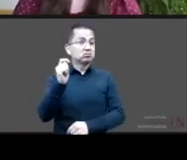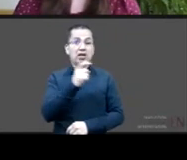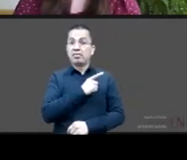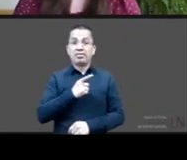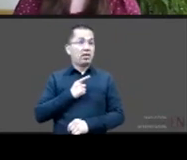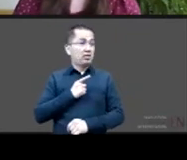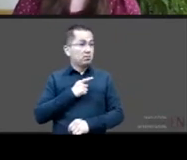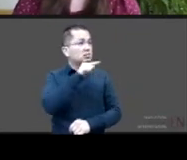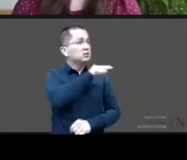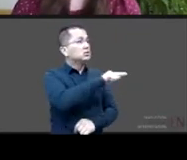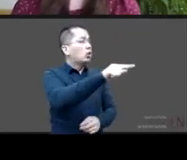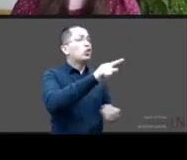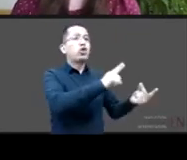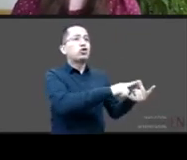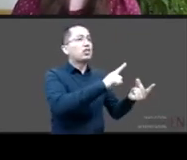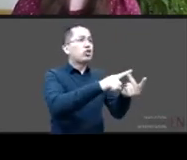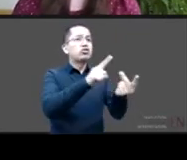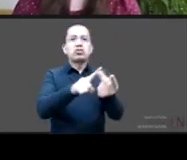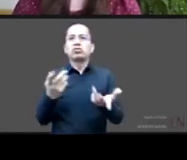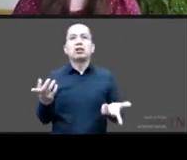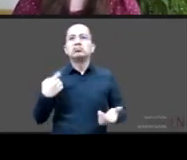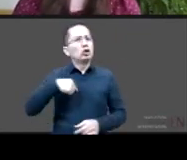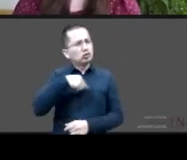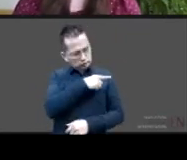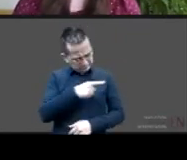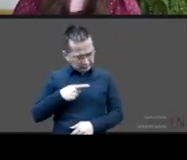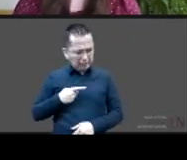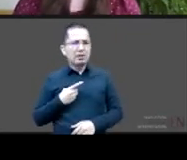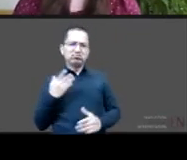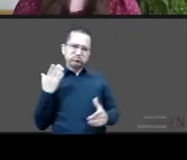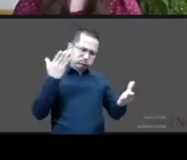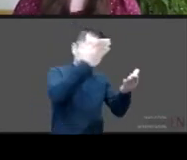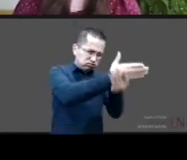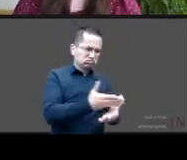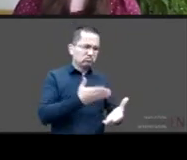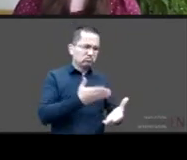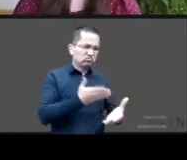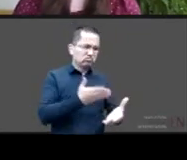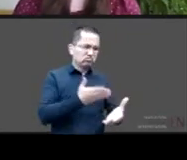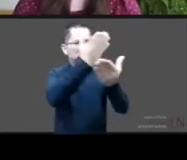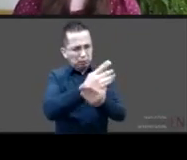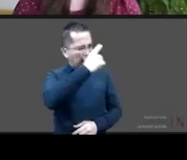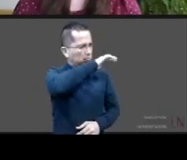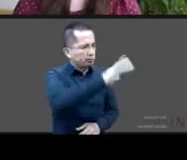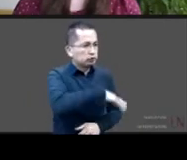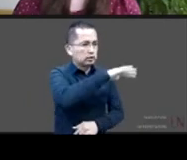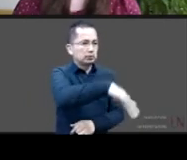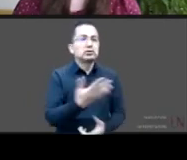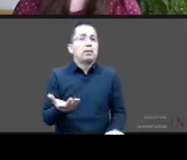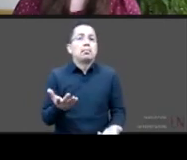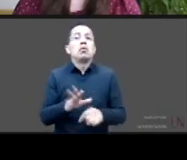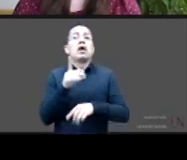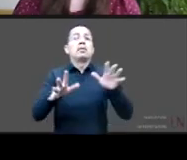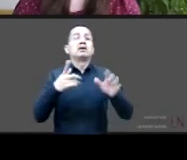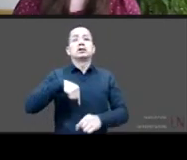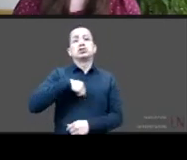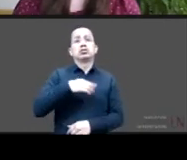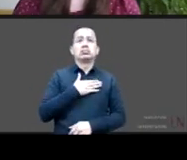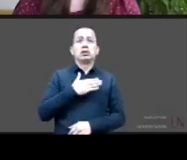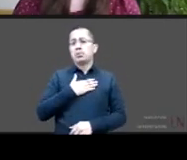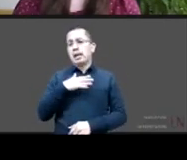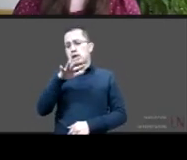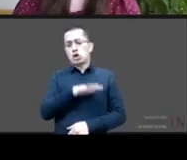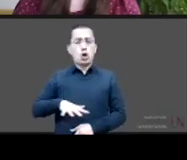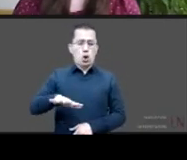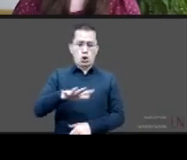es decir a veces cuando vemos el dato pensamos que vamos a salir a las calles de nuestras colonias de donde vivimos y nos los vamos a